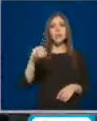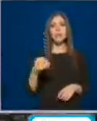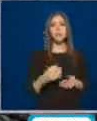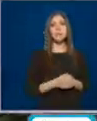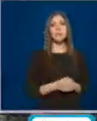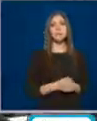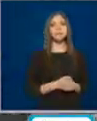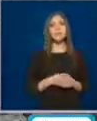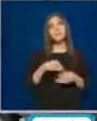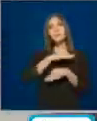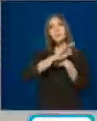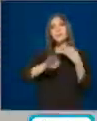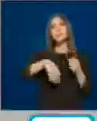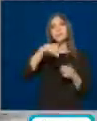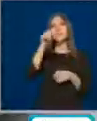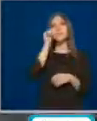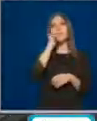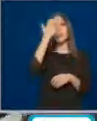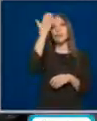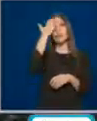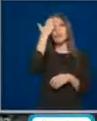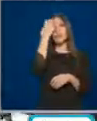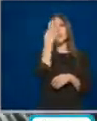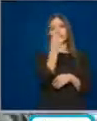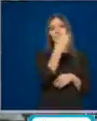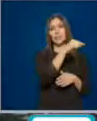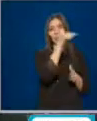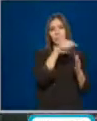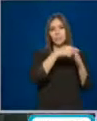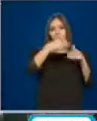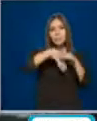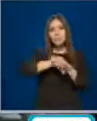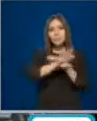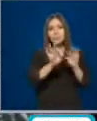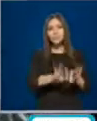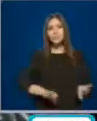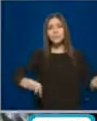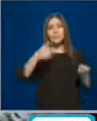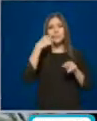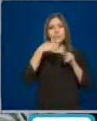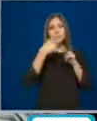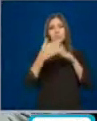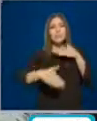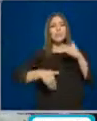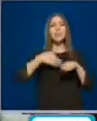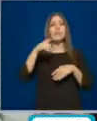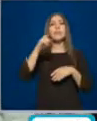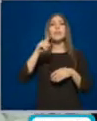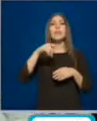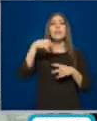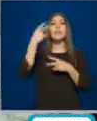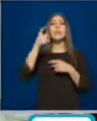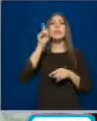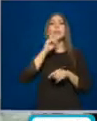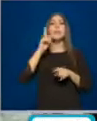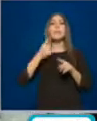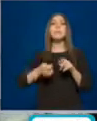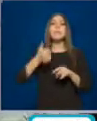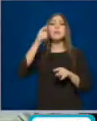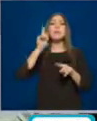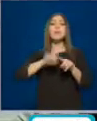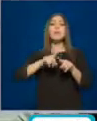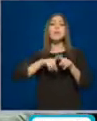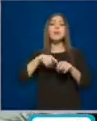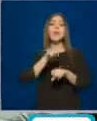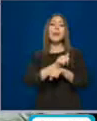tan peculiar ese balneario, llegó la que empezaba a hacer sus pininos en la farándula,